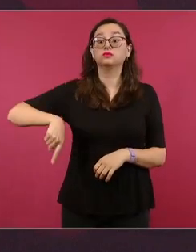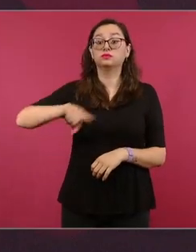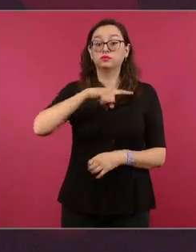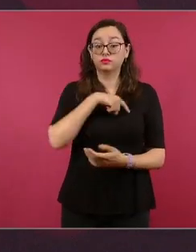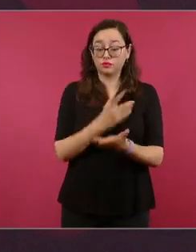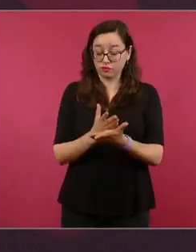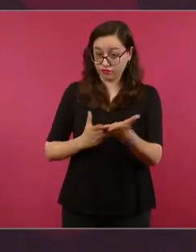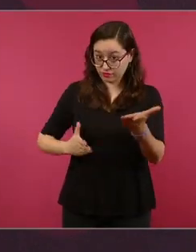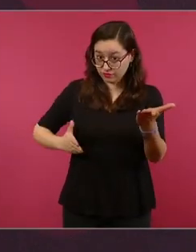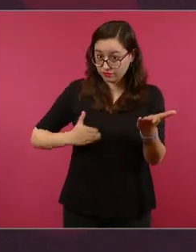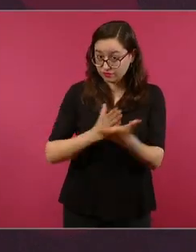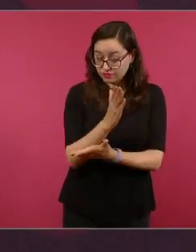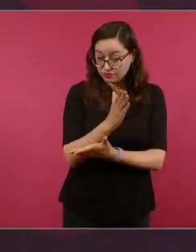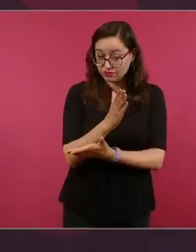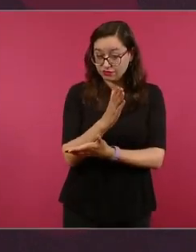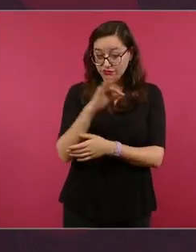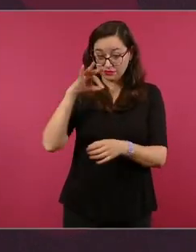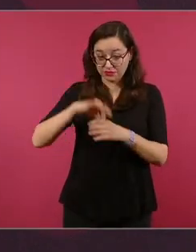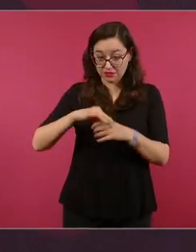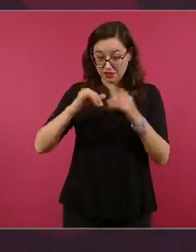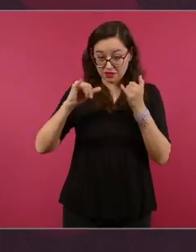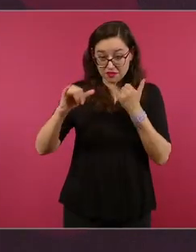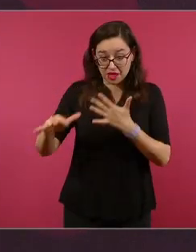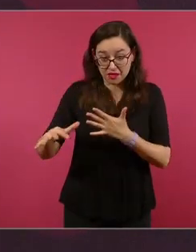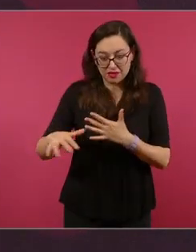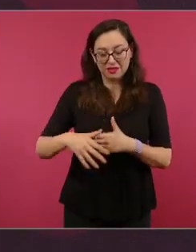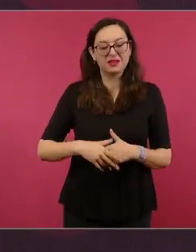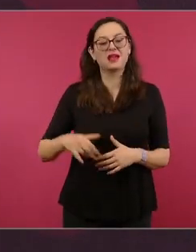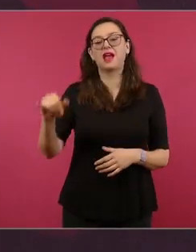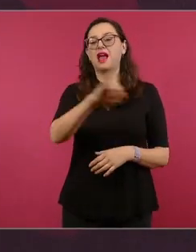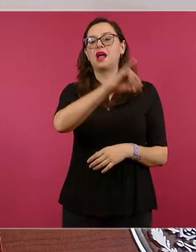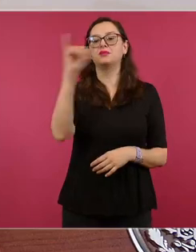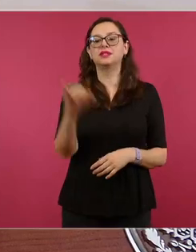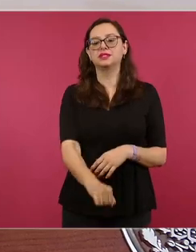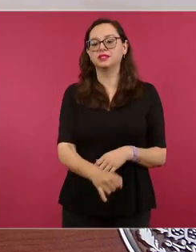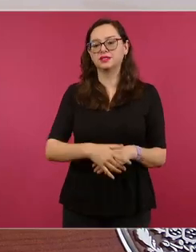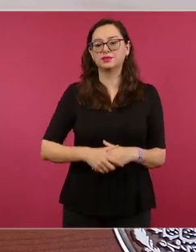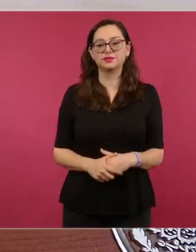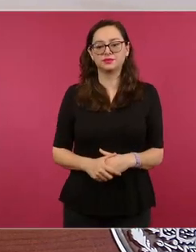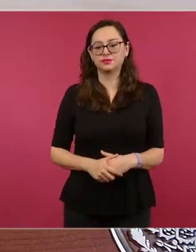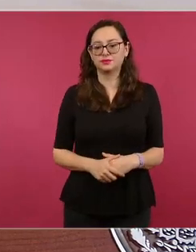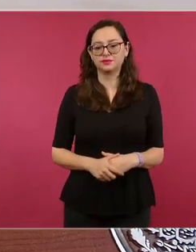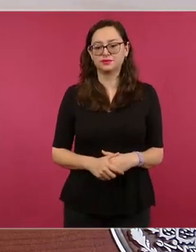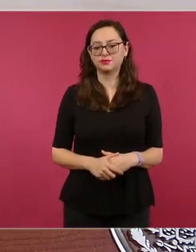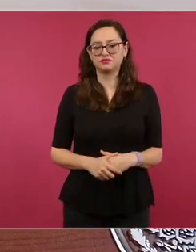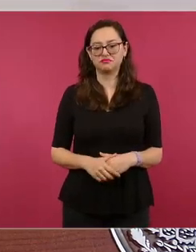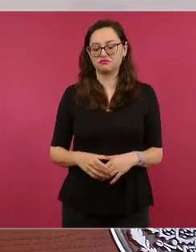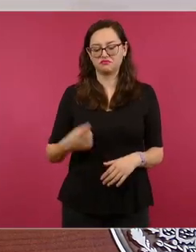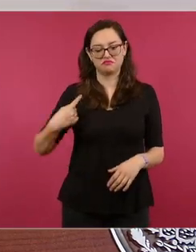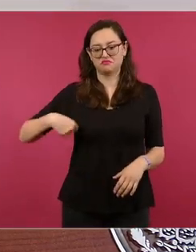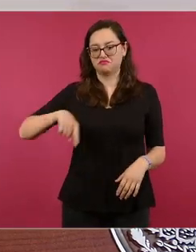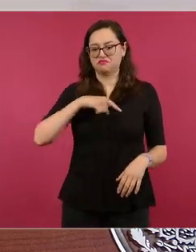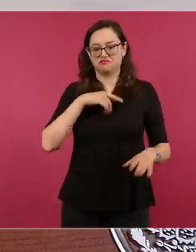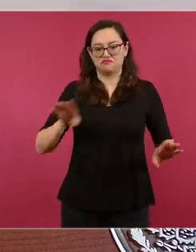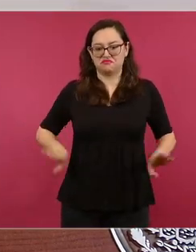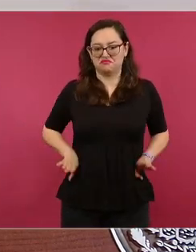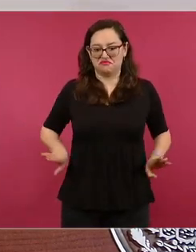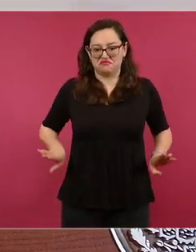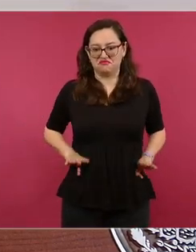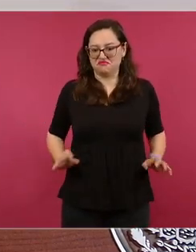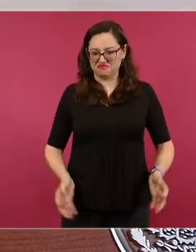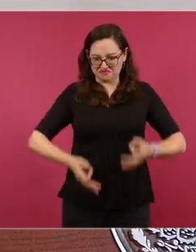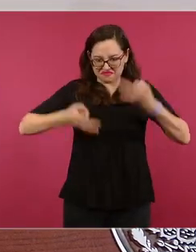nunca a cometer un fraude, jamás, por convicción. Somos demócratas,